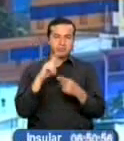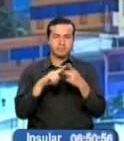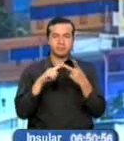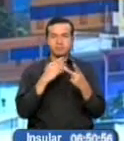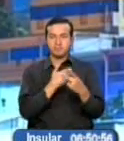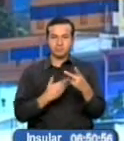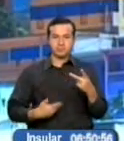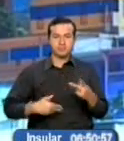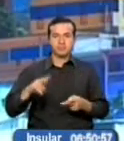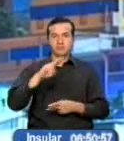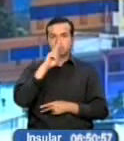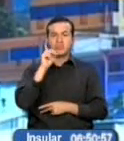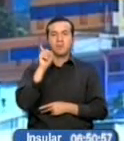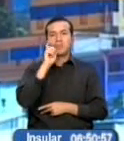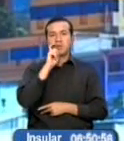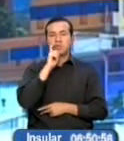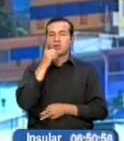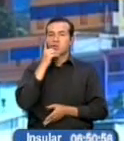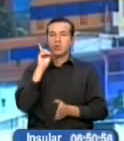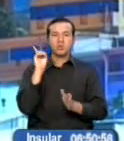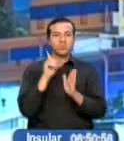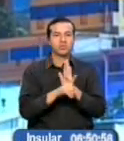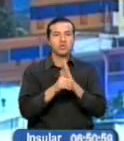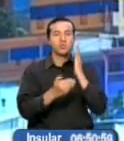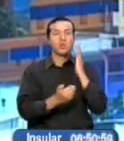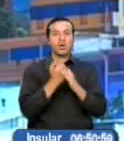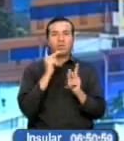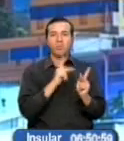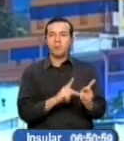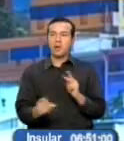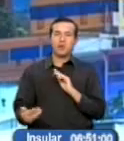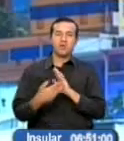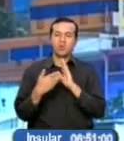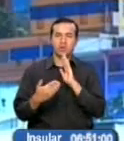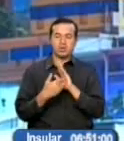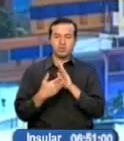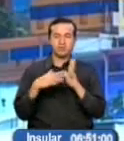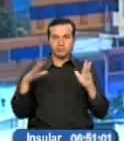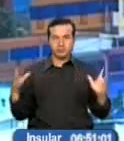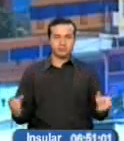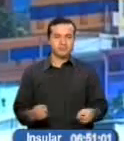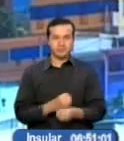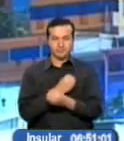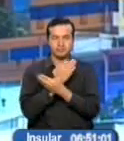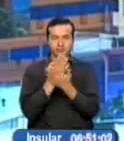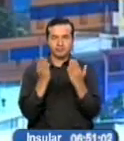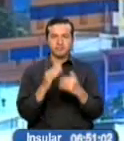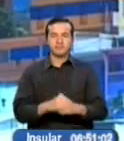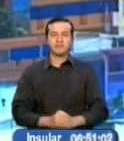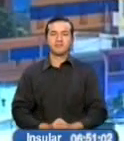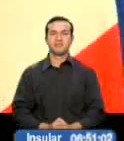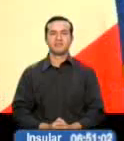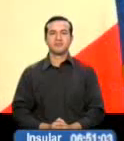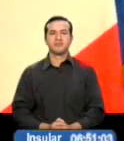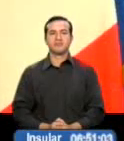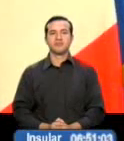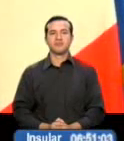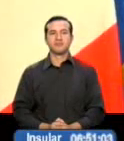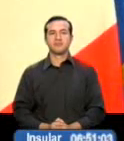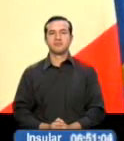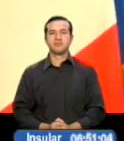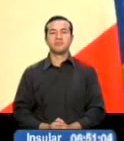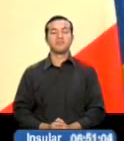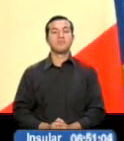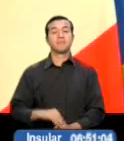presidente de Venezuela, Nicolás Maduro, denunció un nuevo plan de desestabilización. Más noticias en el siguiente resumen. El primer ministro